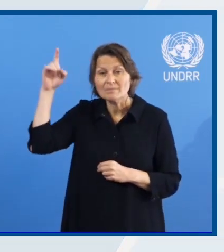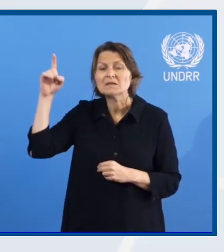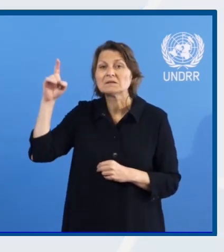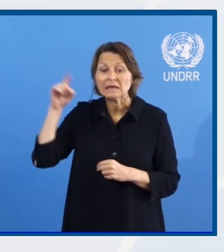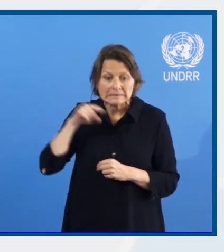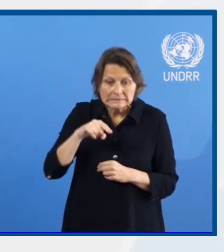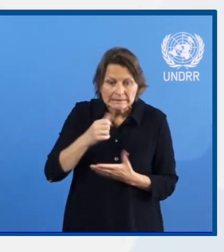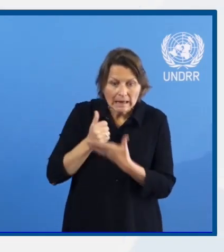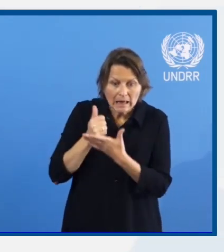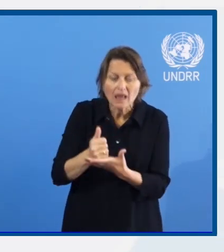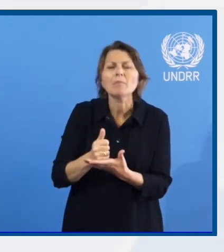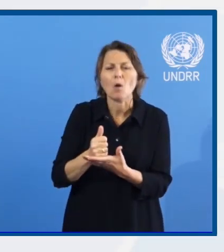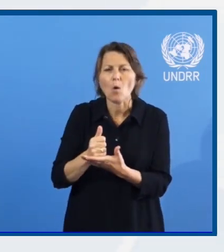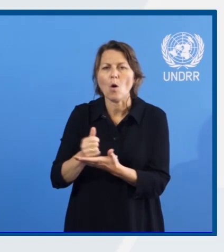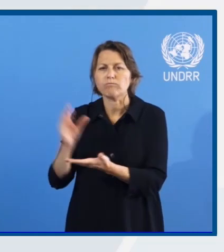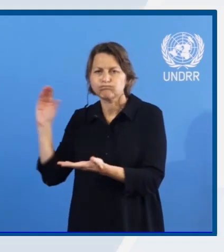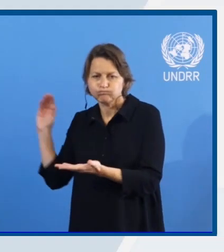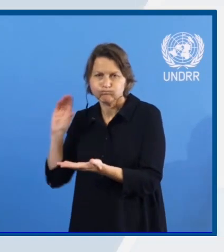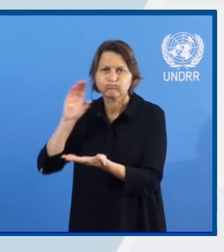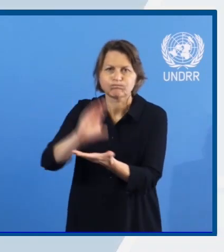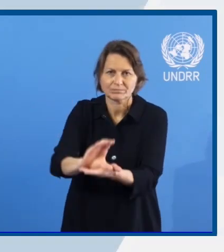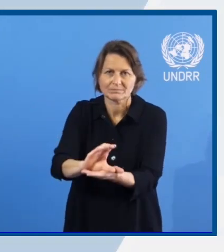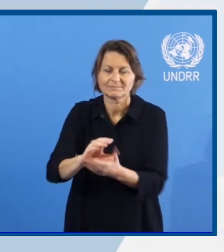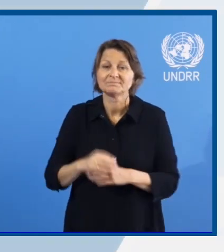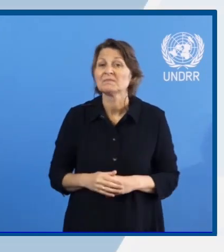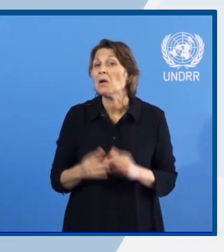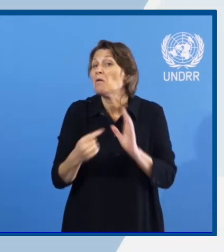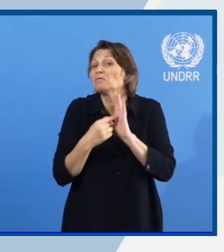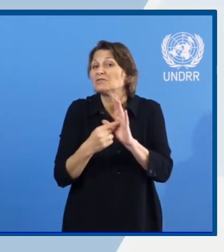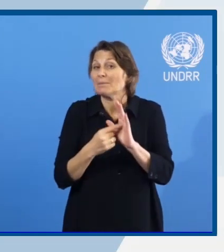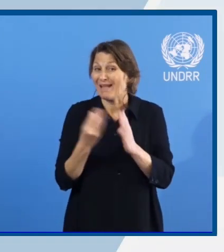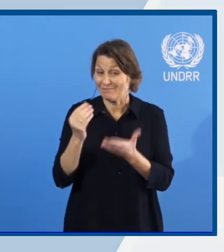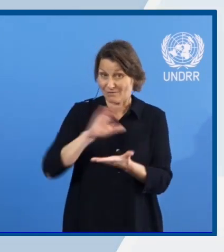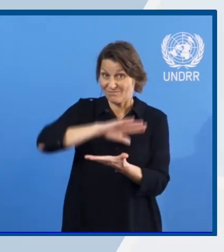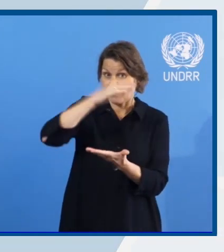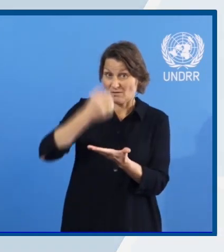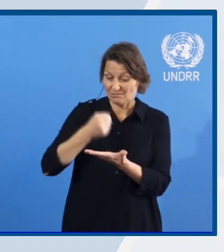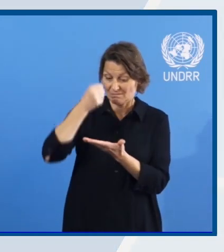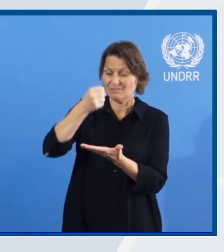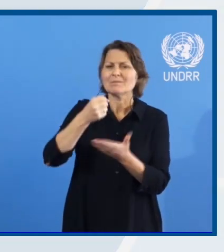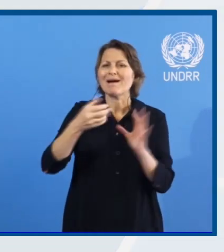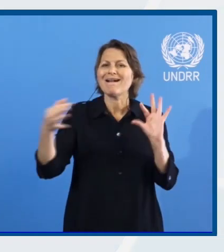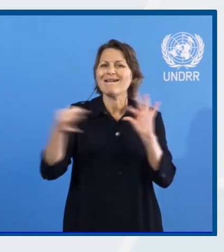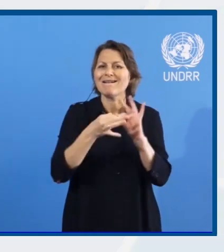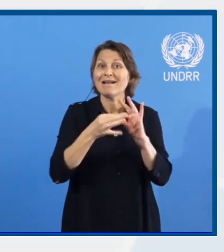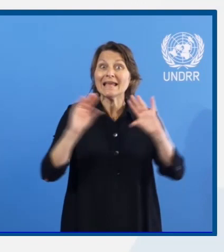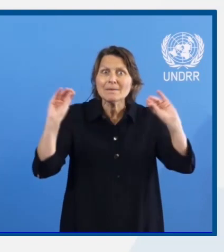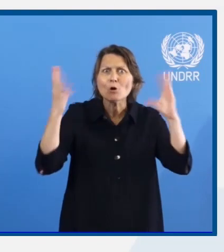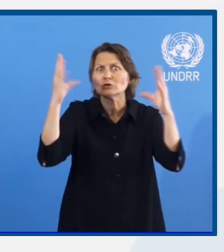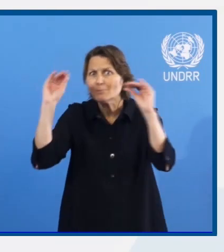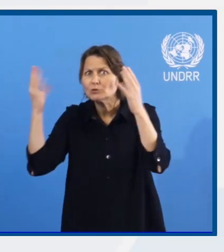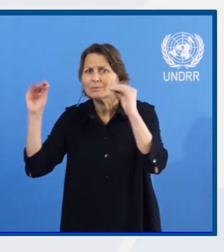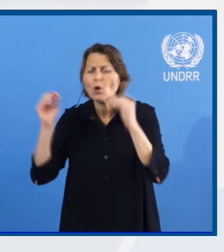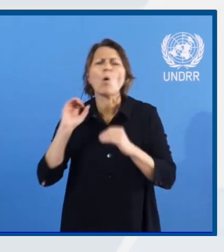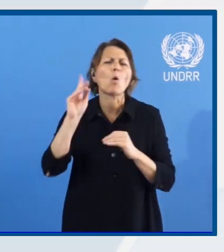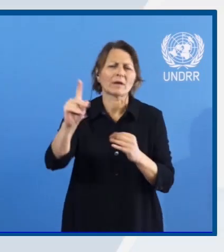través de mecanismos de fondo de emergencia, tener los recursos necesarios para ayudarles a la recuperación si se presenta una situación